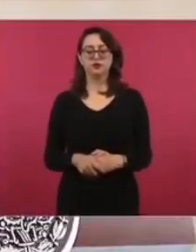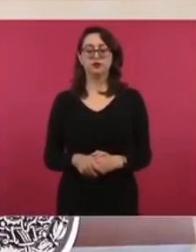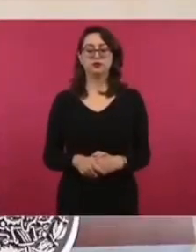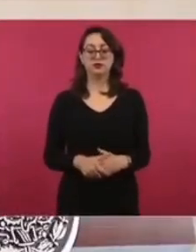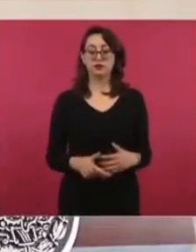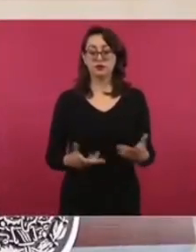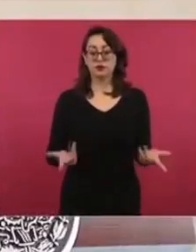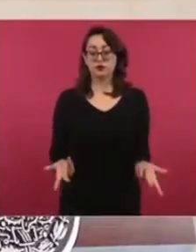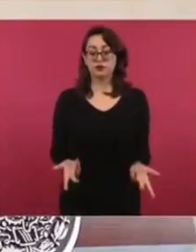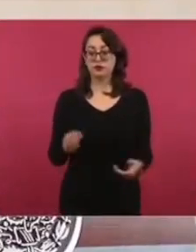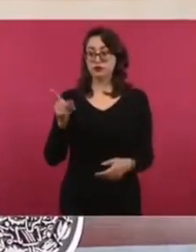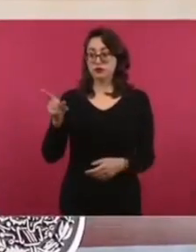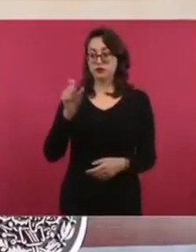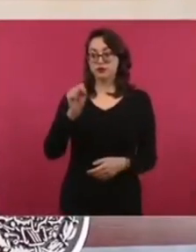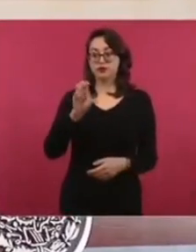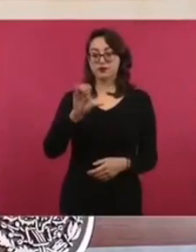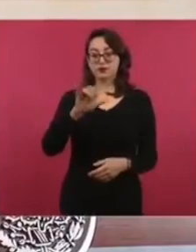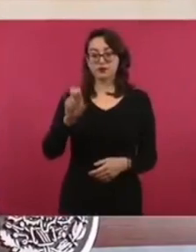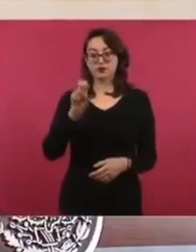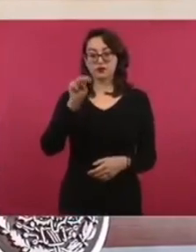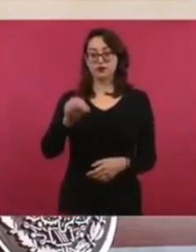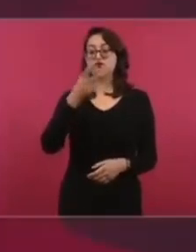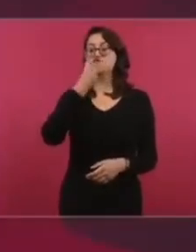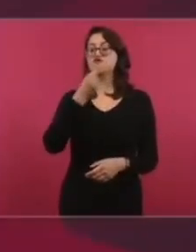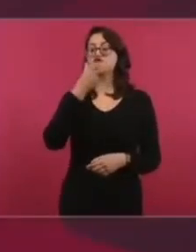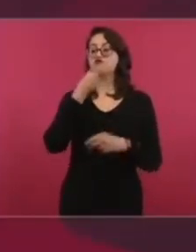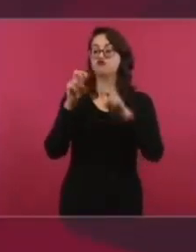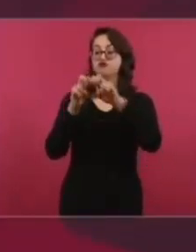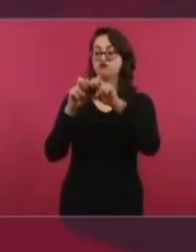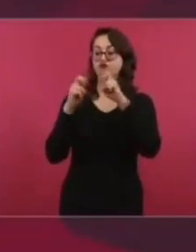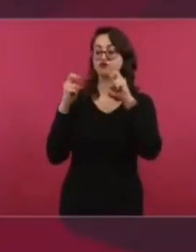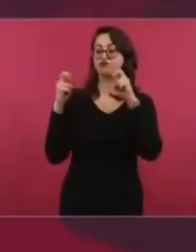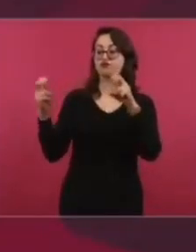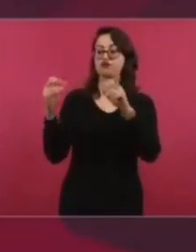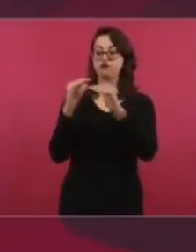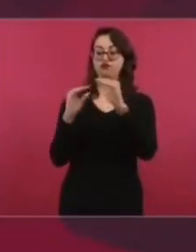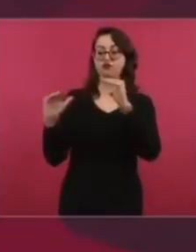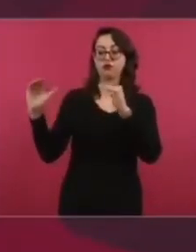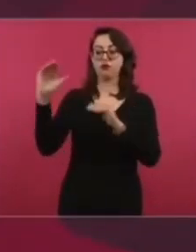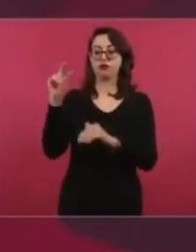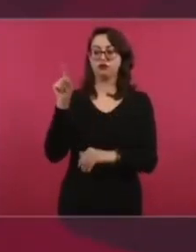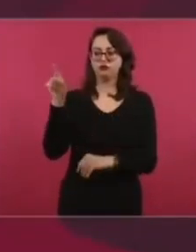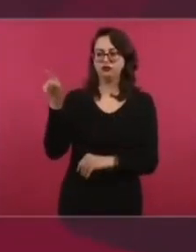de la corte que lleva ocho meses